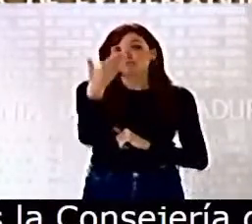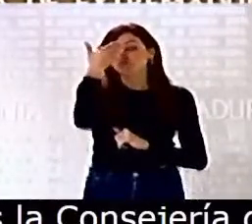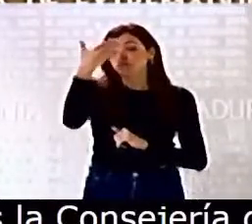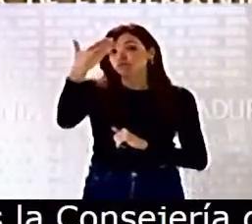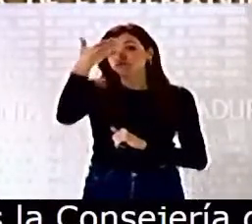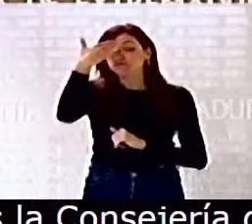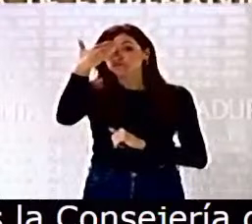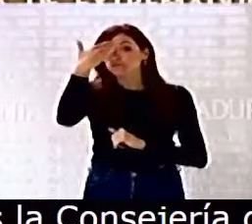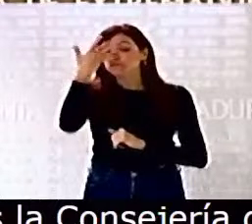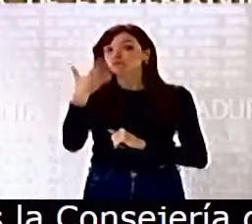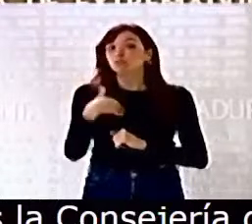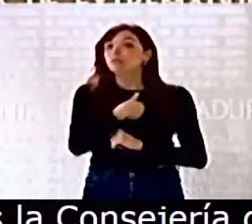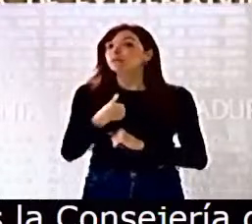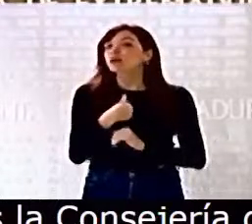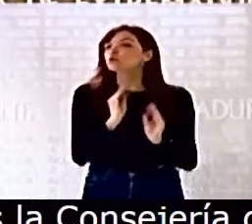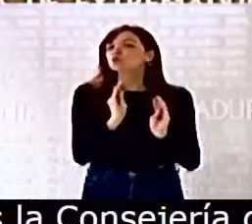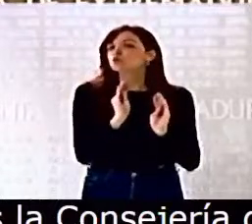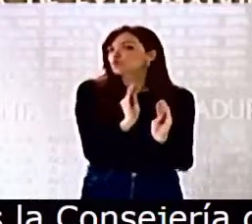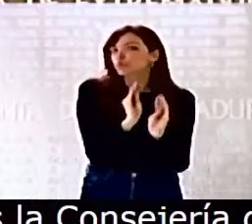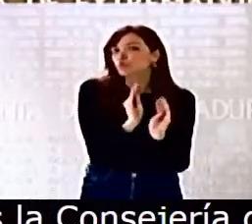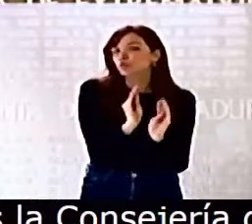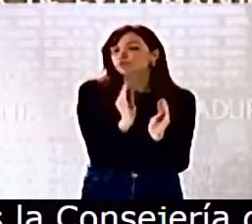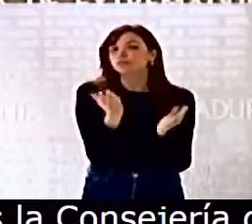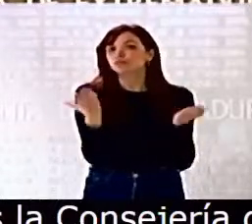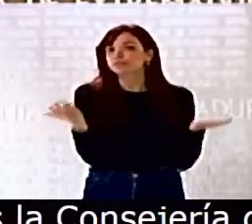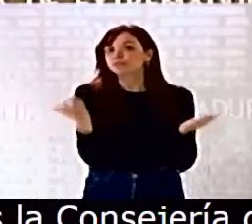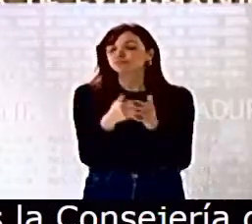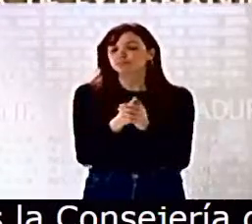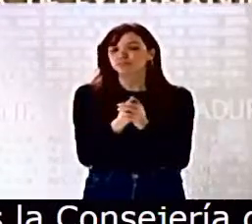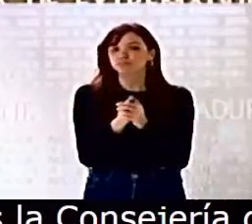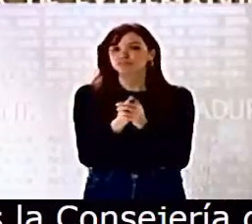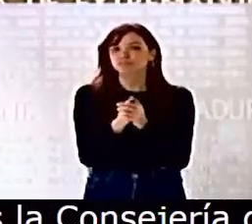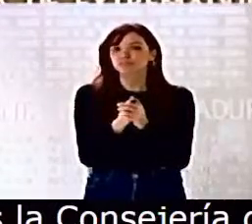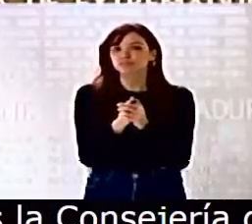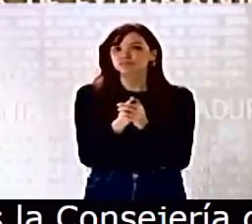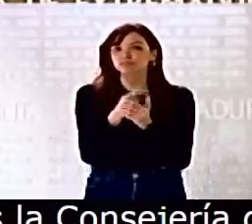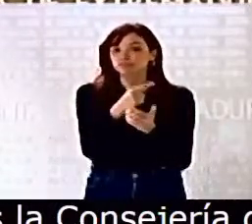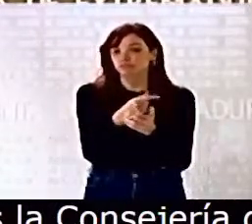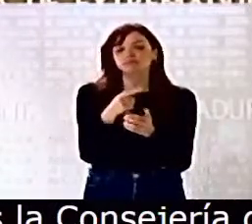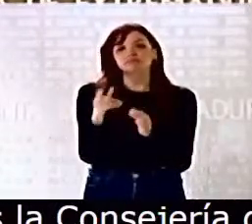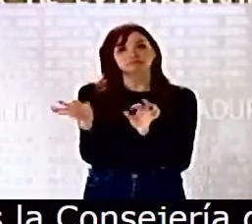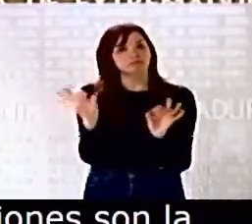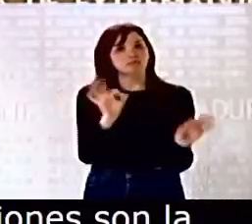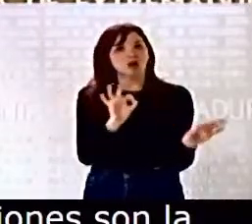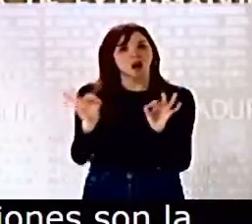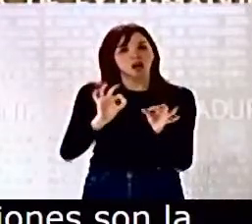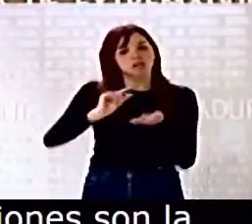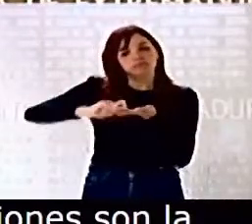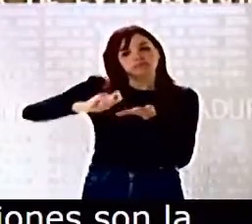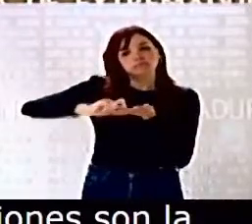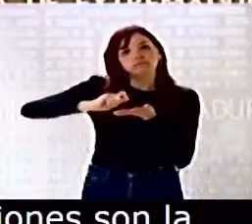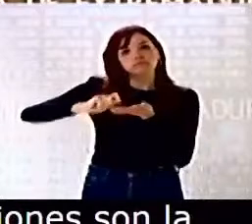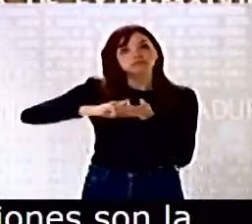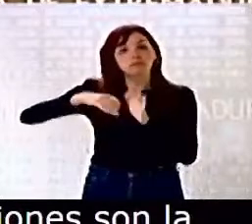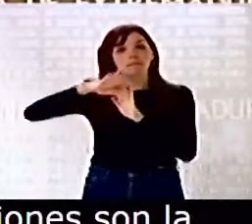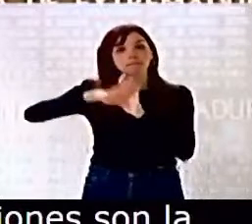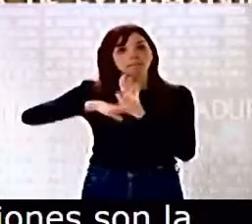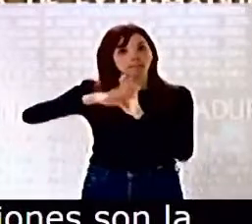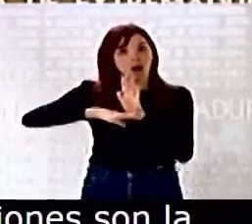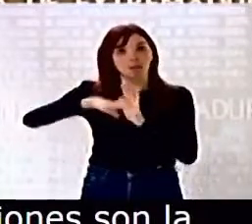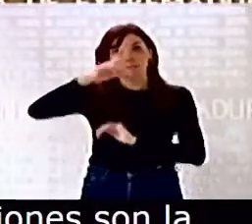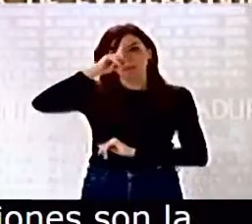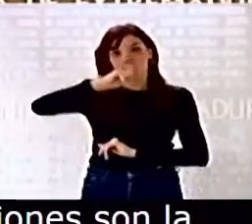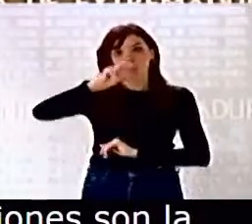principales tareas, sus principales funciones son la planificación de los programas operativos del periodo